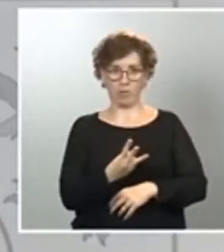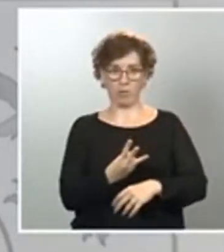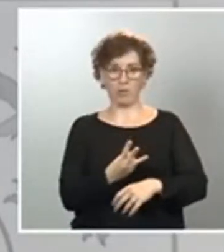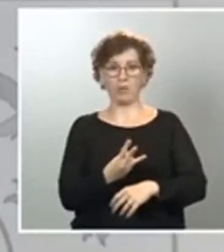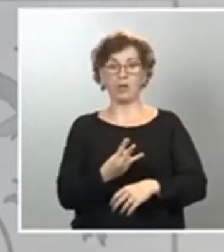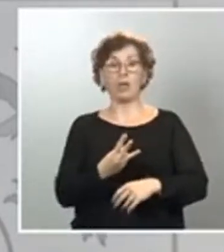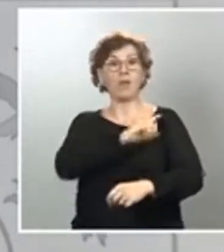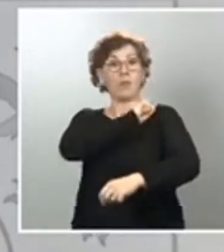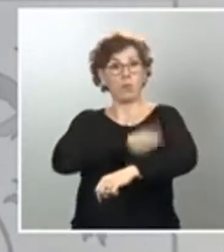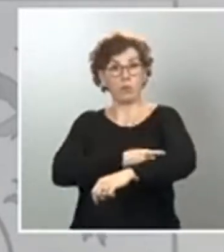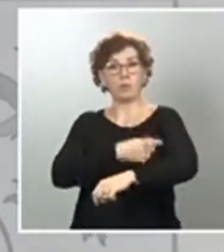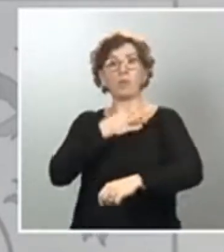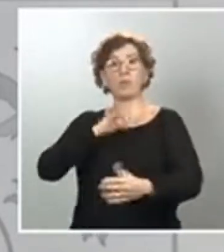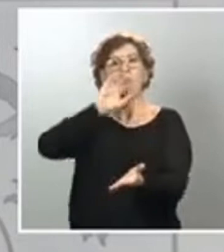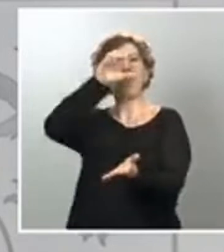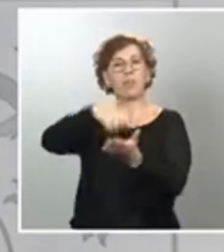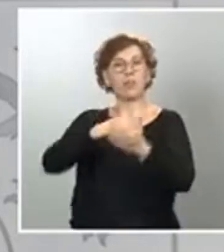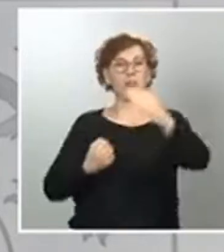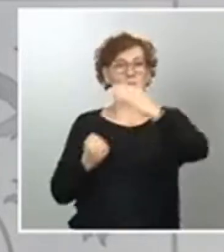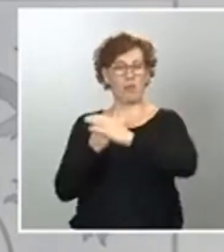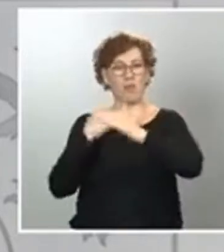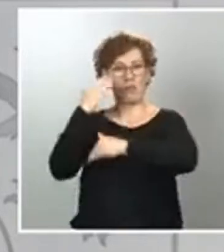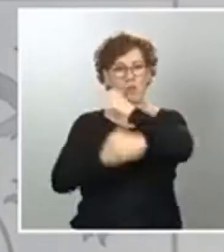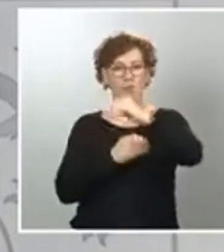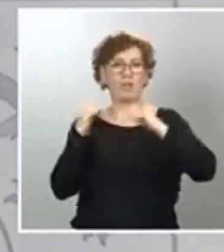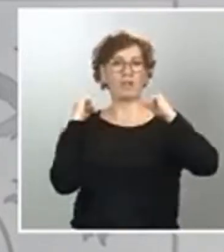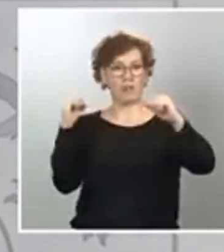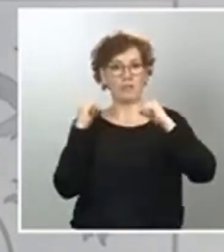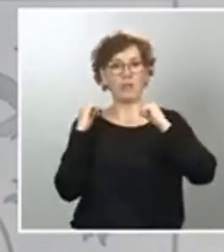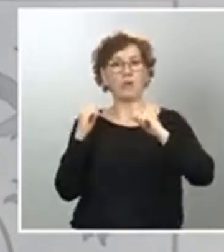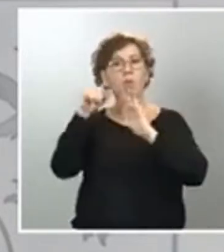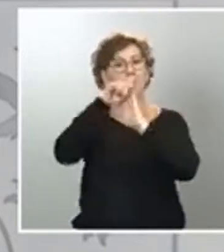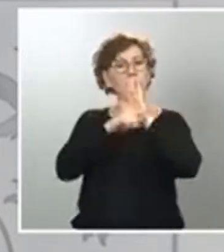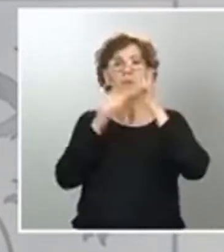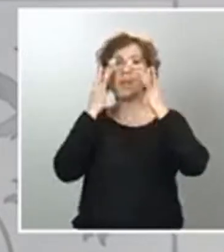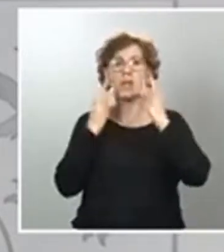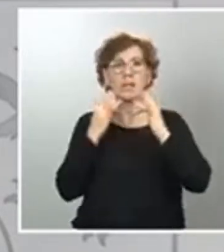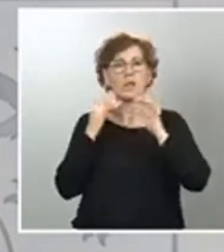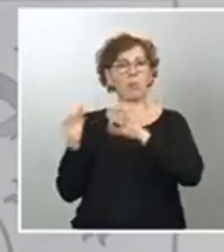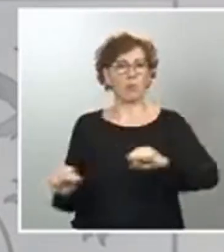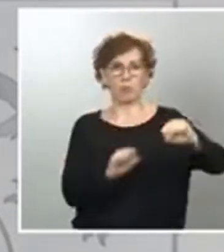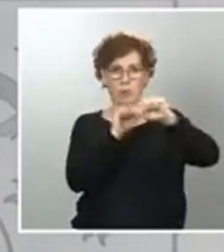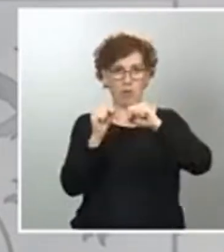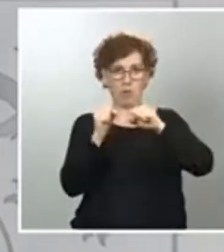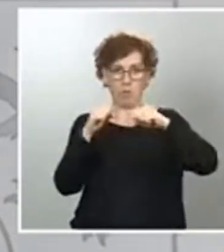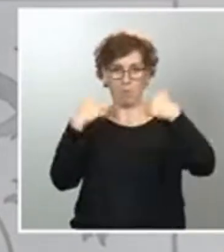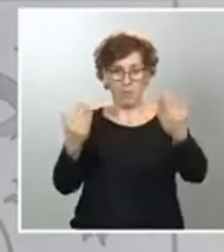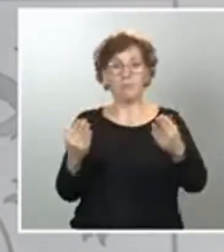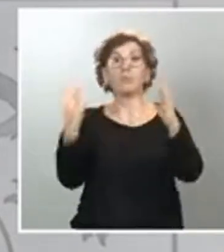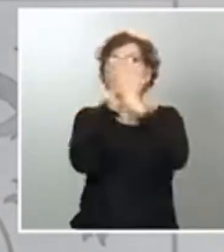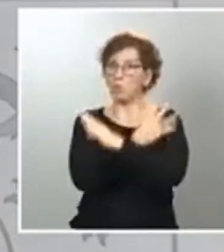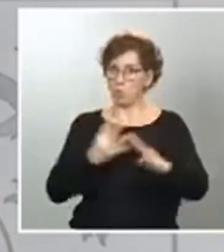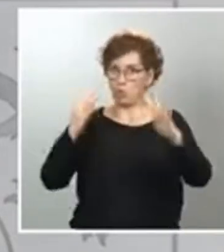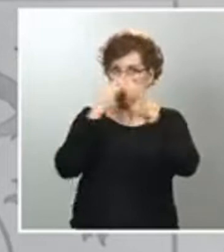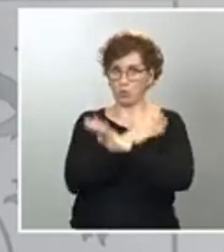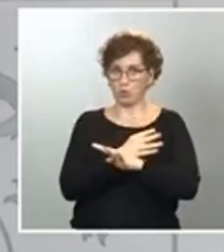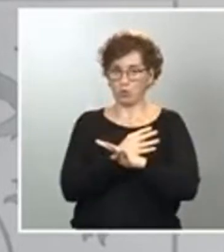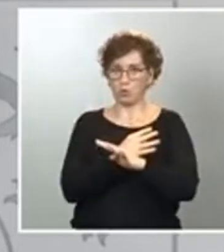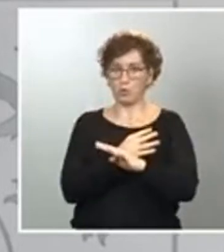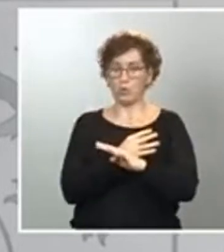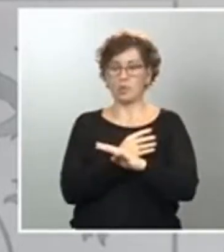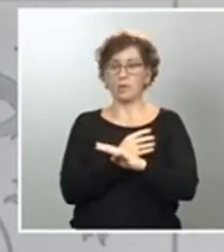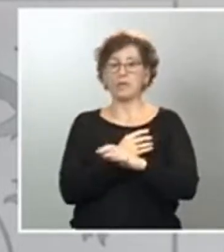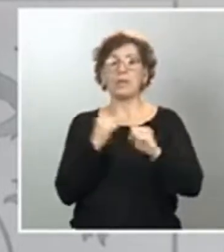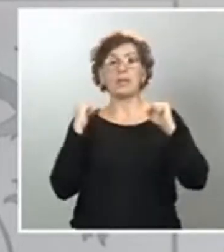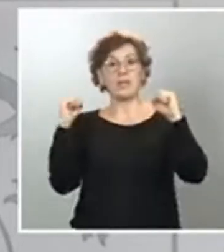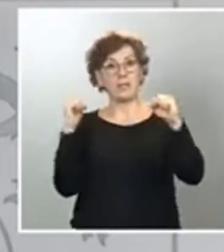alto rendimiento con medidas de higiene y protección reforzadas y, si es posible, turnos, y también se permitirá el entrenamiento medio en